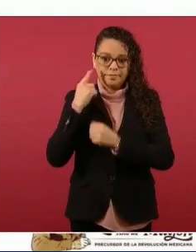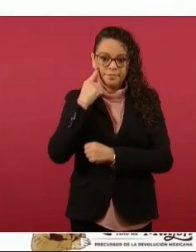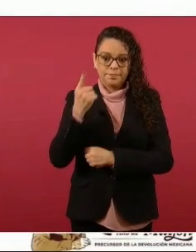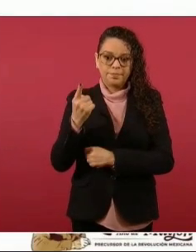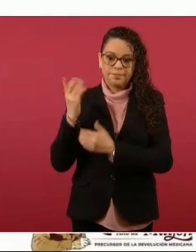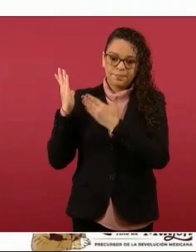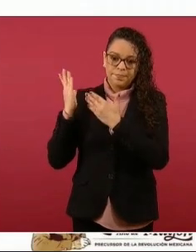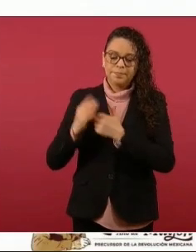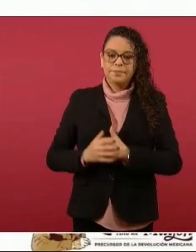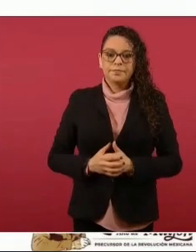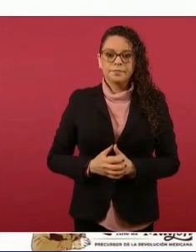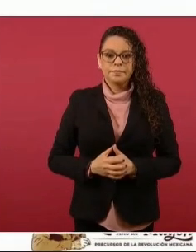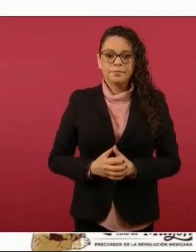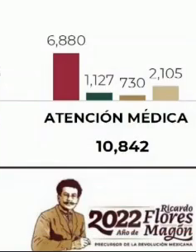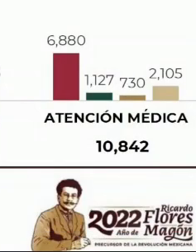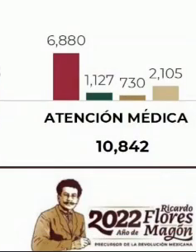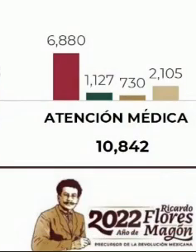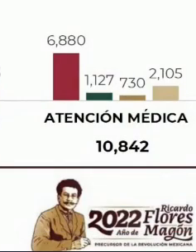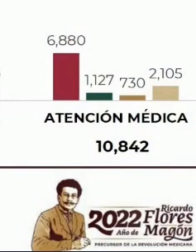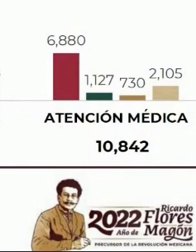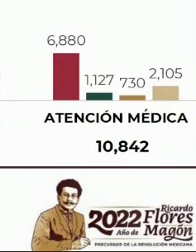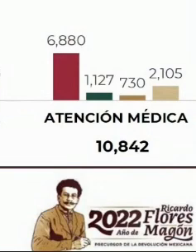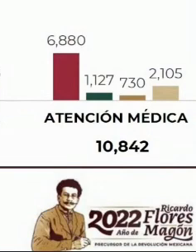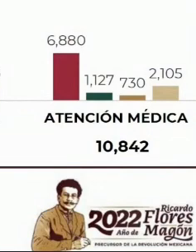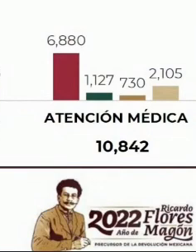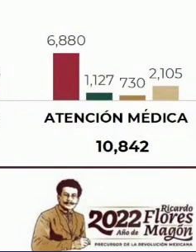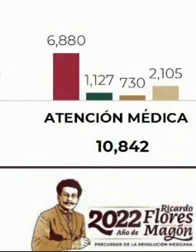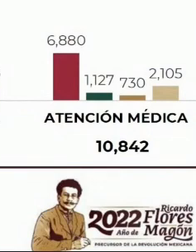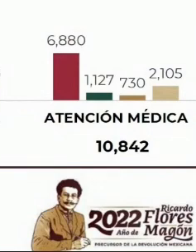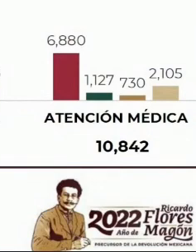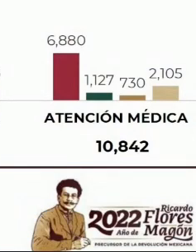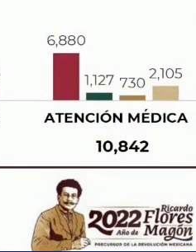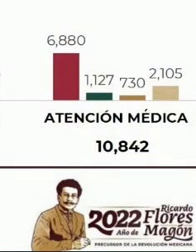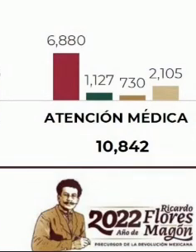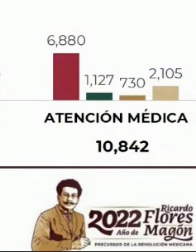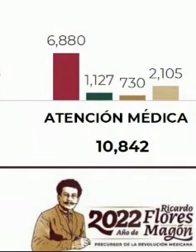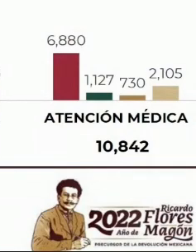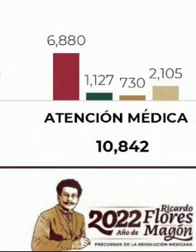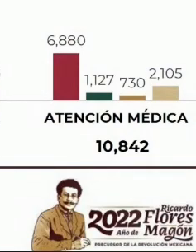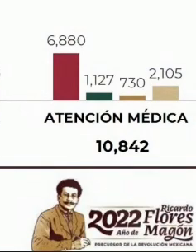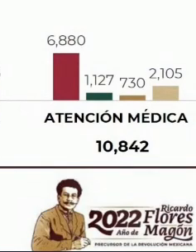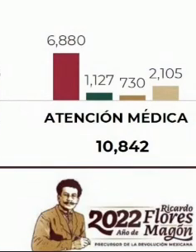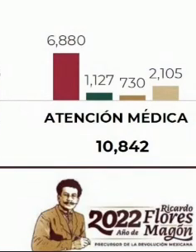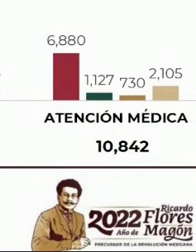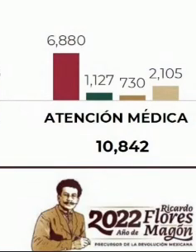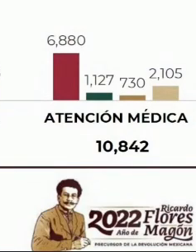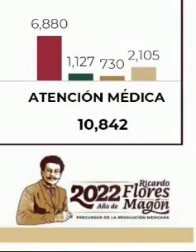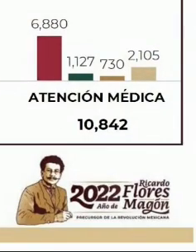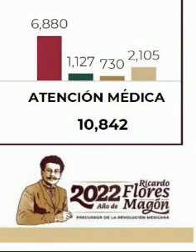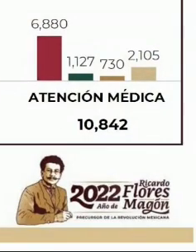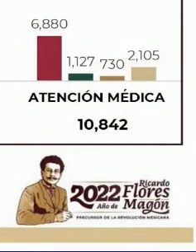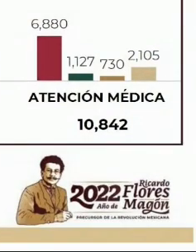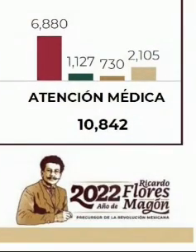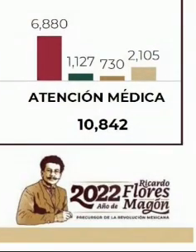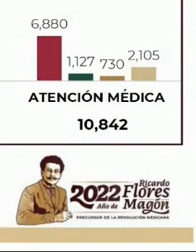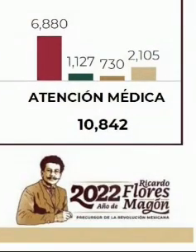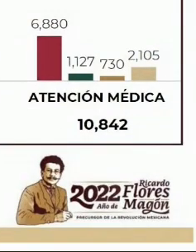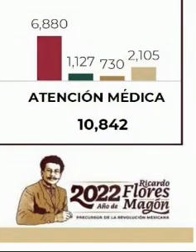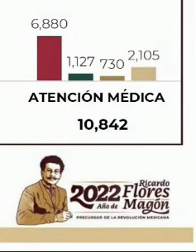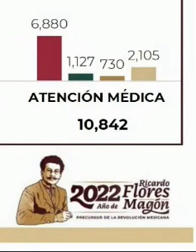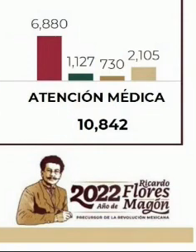que tenemos recursos humanos en formación, y que no solo son médicos,